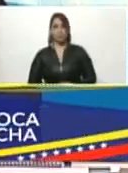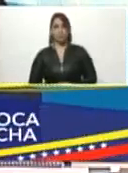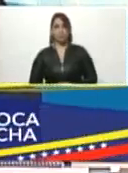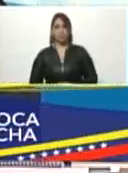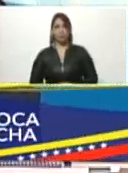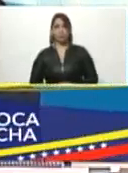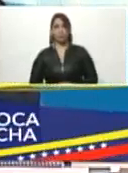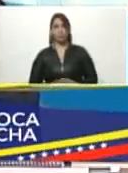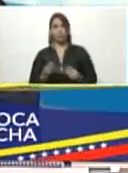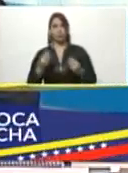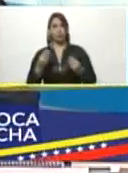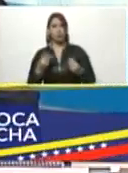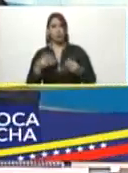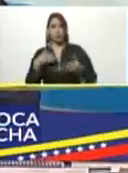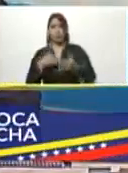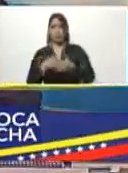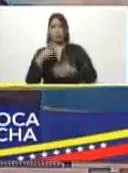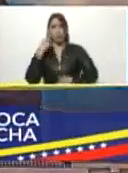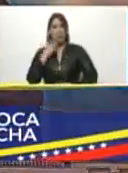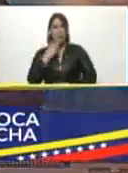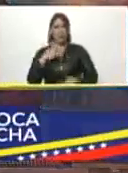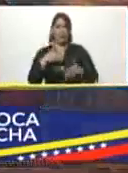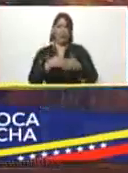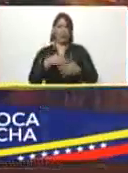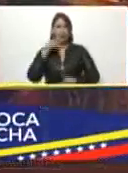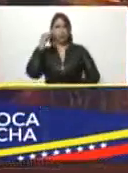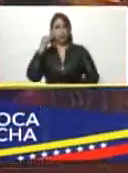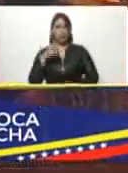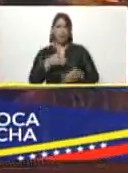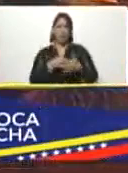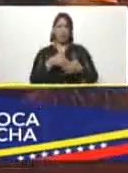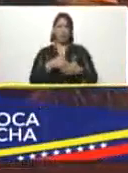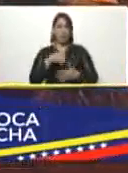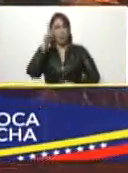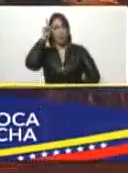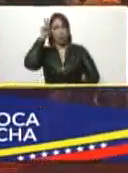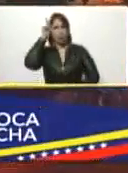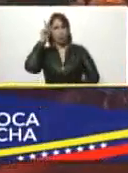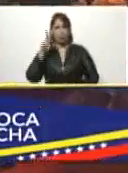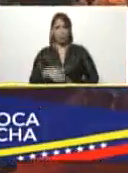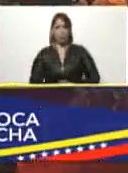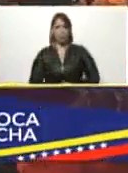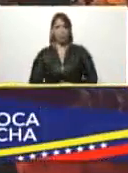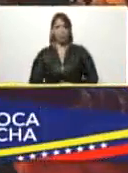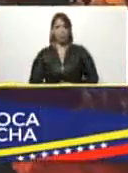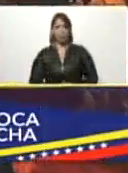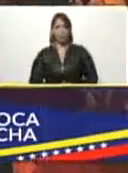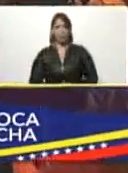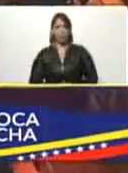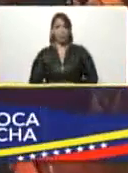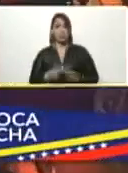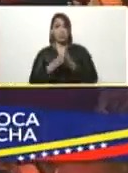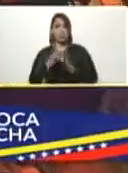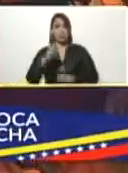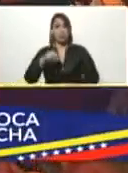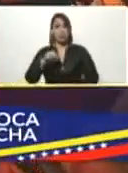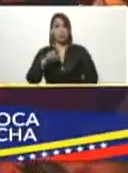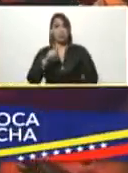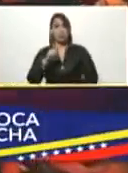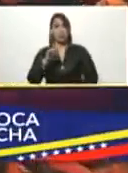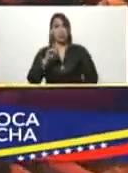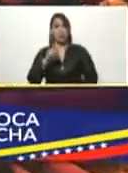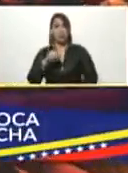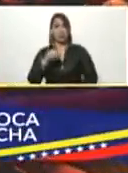muy anti-bolivariana, muy anti-sucrista, muy anti-peruana. San Martín enfrentaba problemas en